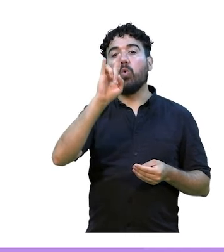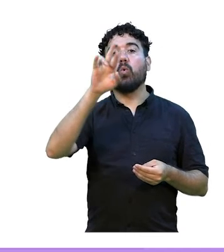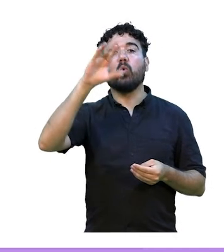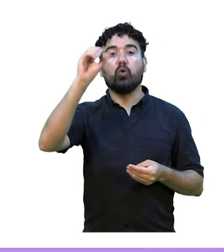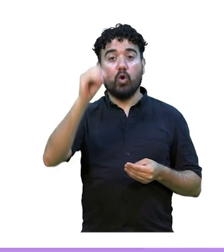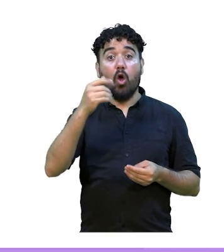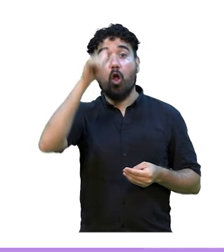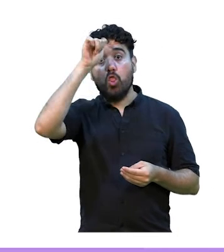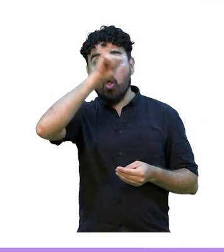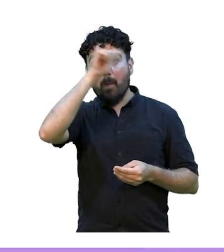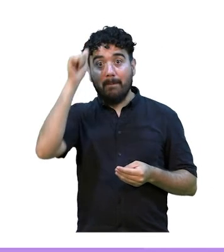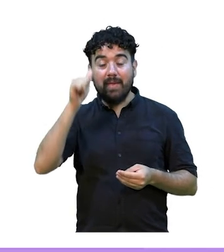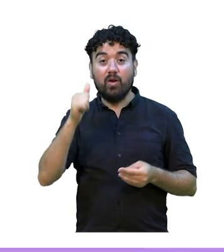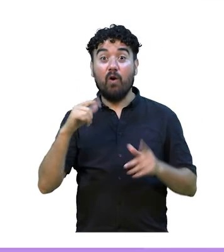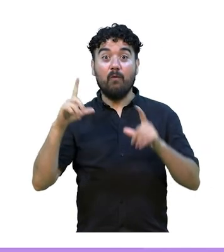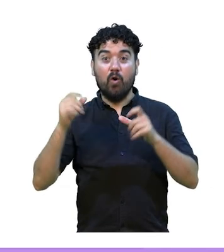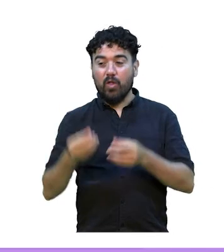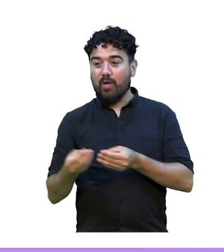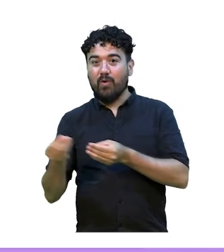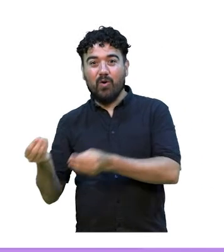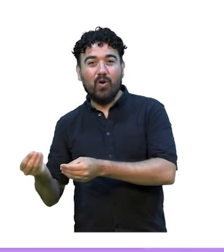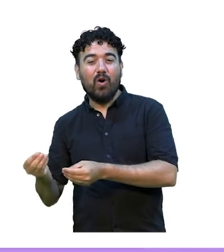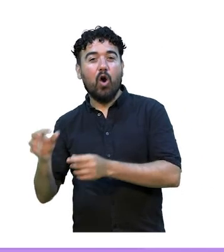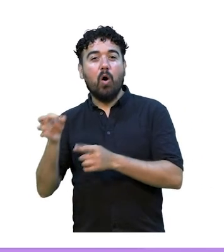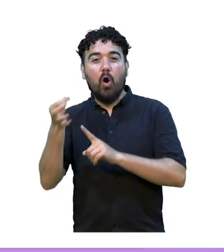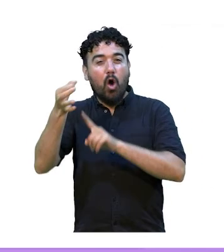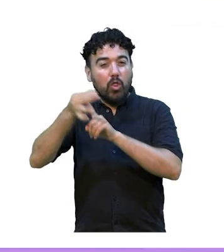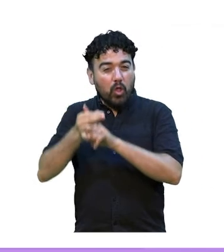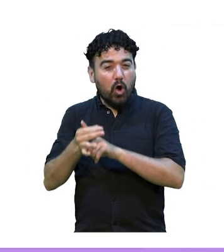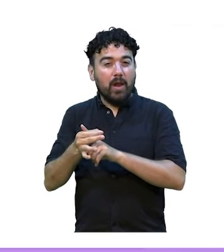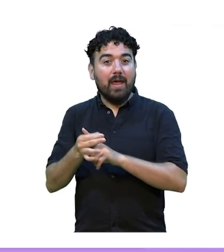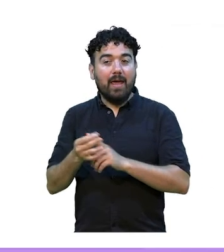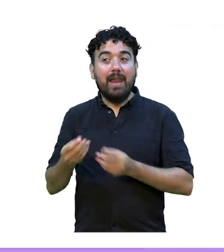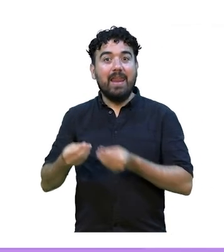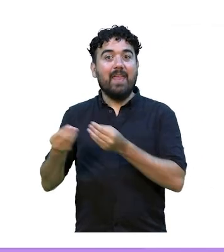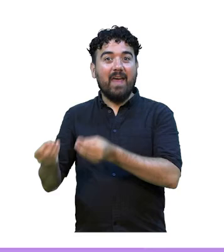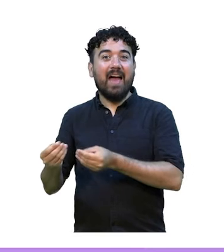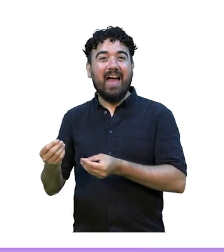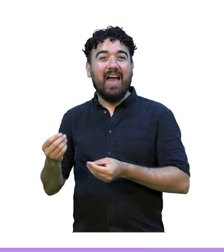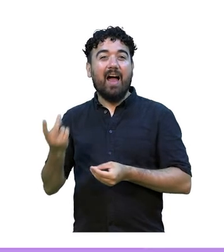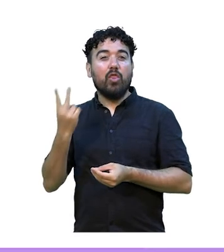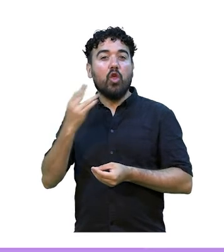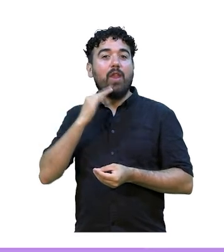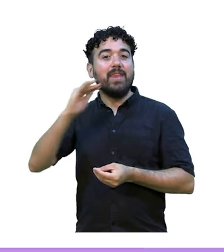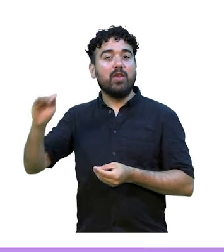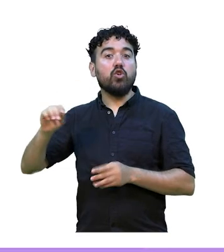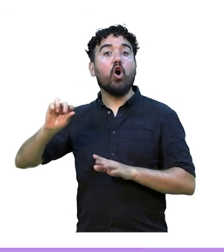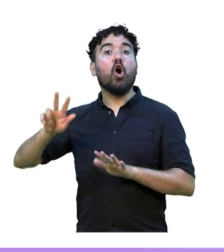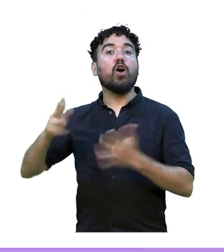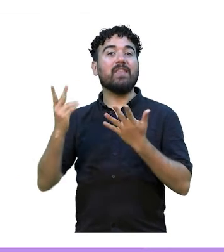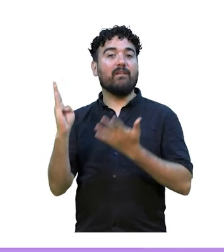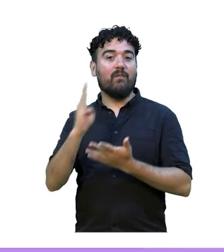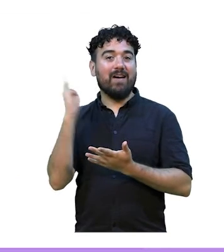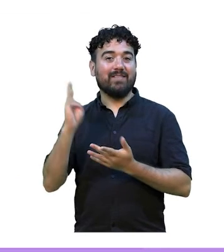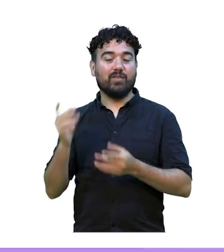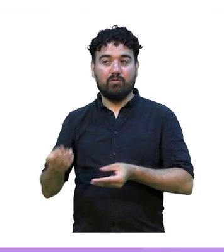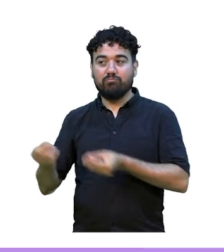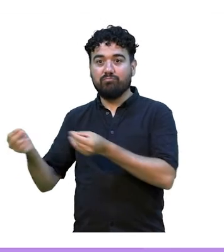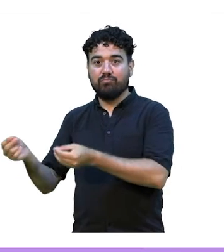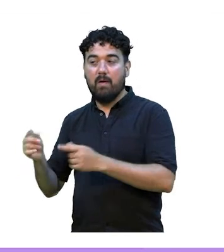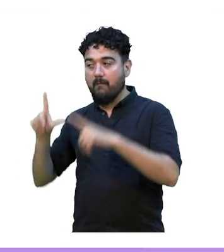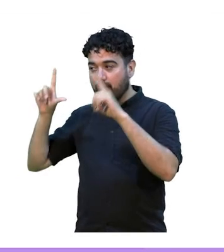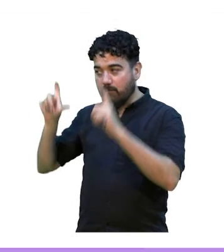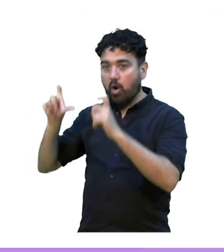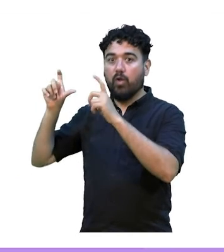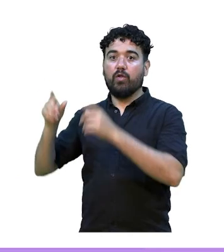el reportero, el fotógrafo, le entrega condones a 2 niños de octavo básico y les toma la foto. Y esa fue, digamos,